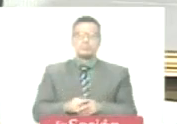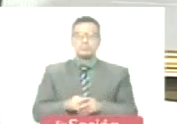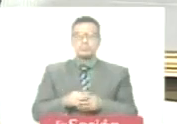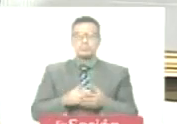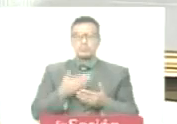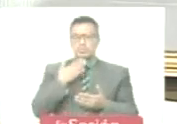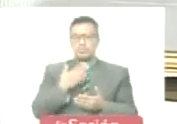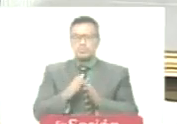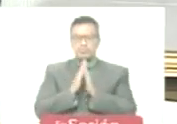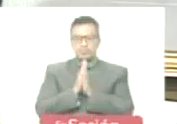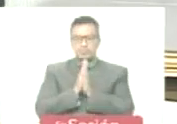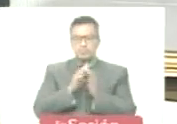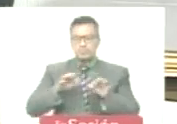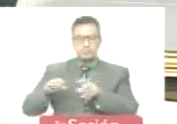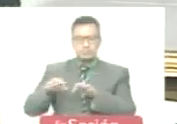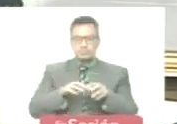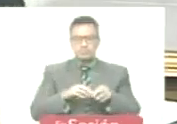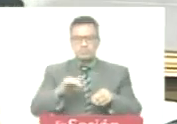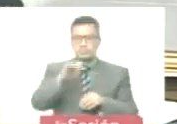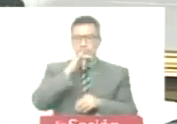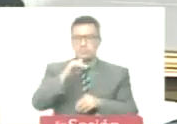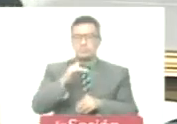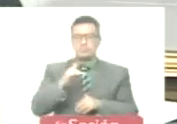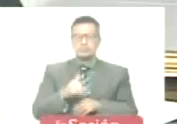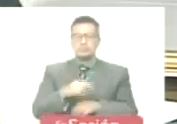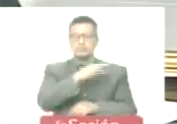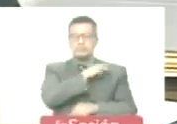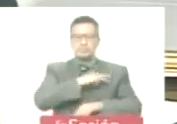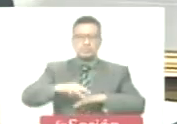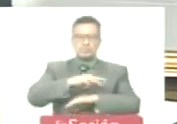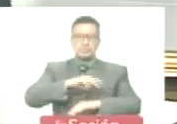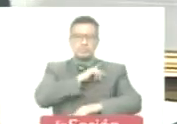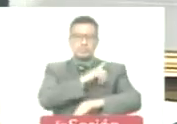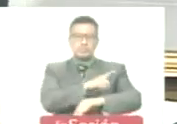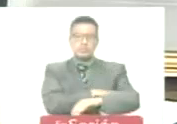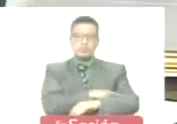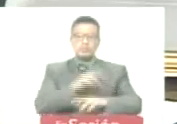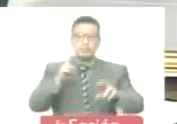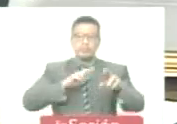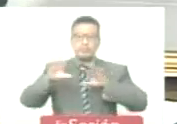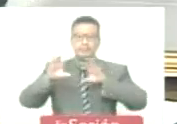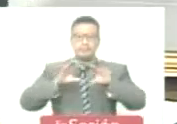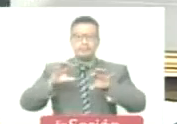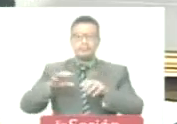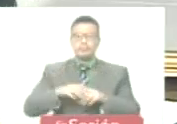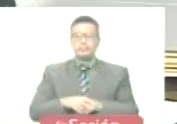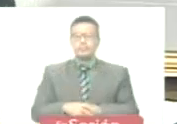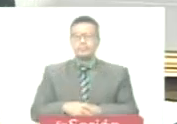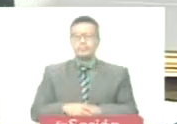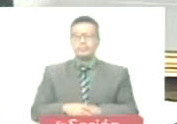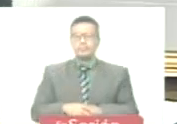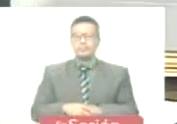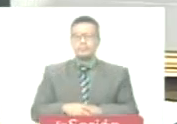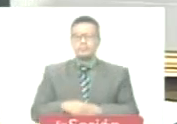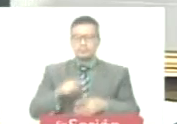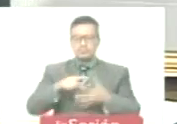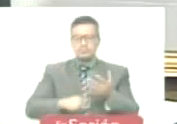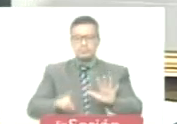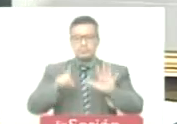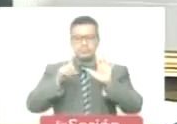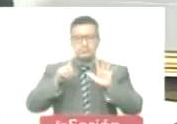favor, ciudadana secretaria, informar al ministro del Poder Popular para las Relaciones Exteriores. Sexto